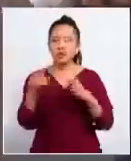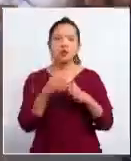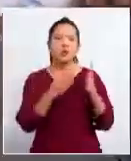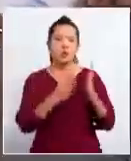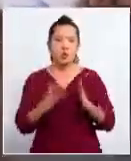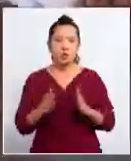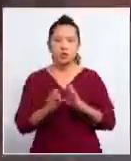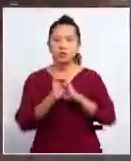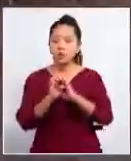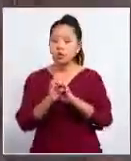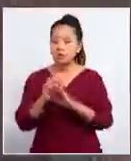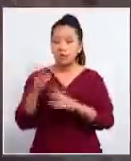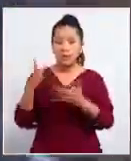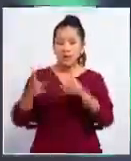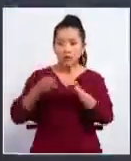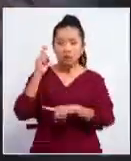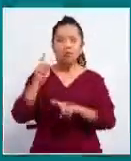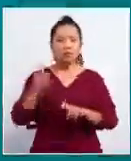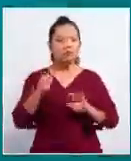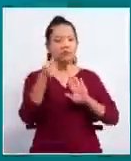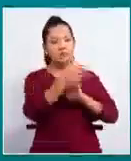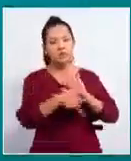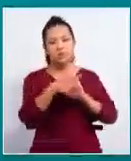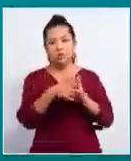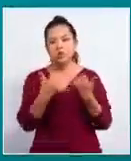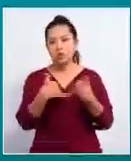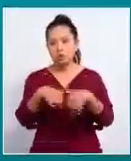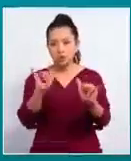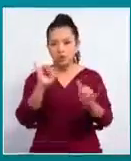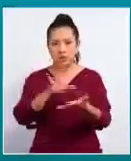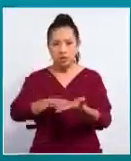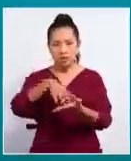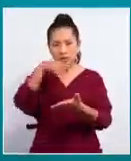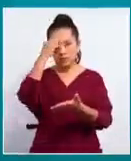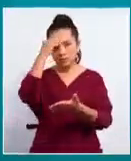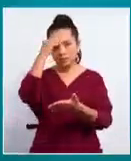continuar con la modalidad a distancia. Y asimismo, el Ministerio de Educación.